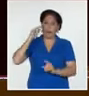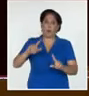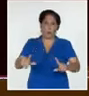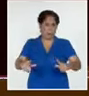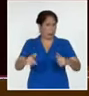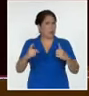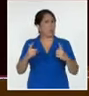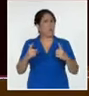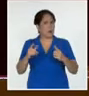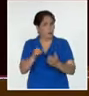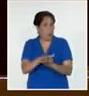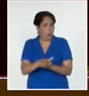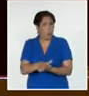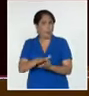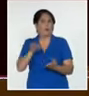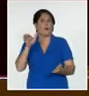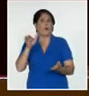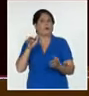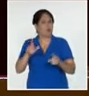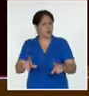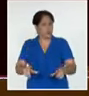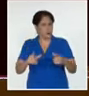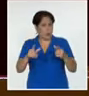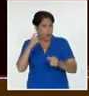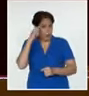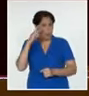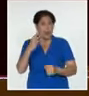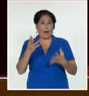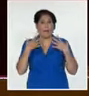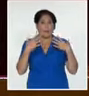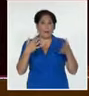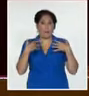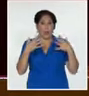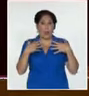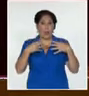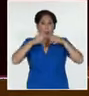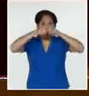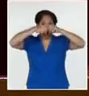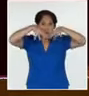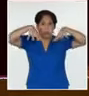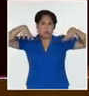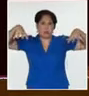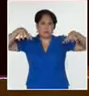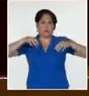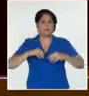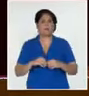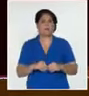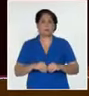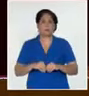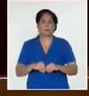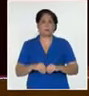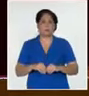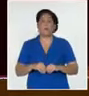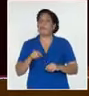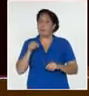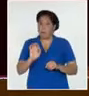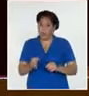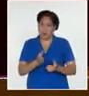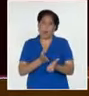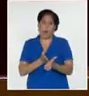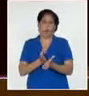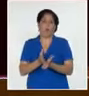los compromisos de esa estrategia cuando en el verano tuvimos un mínimo de apagones. Va a continuar